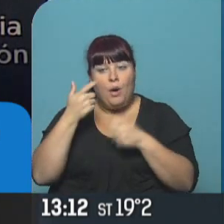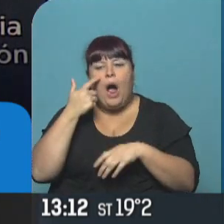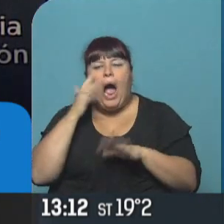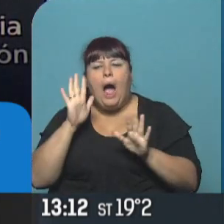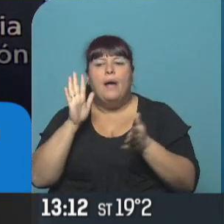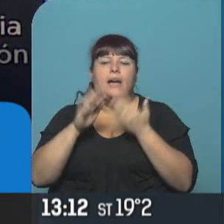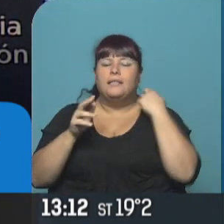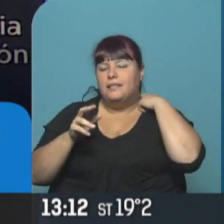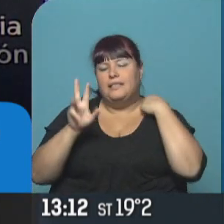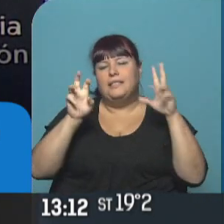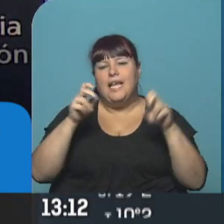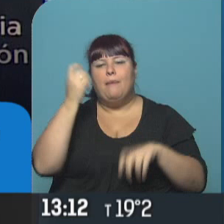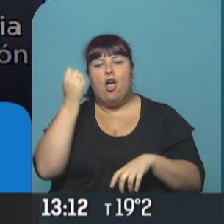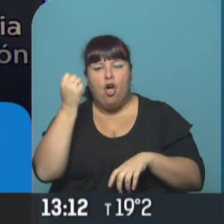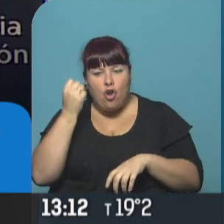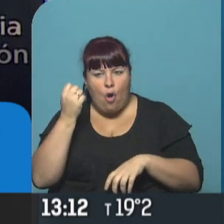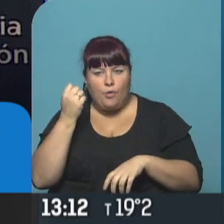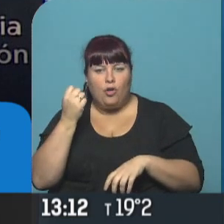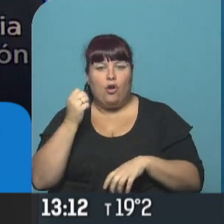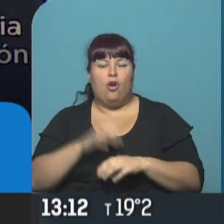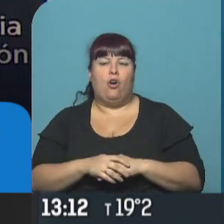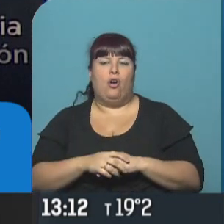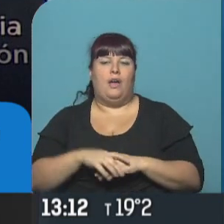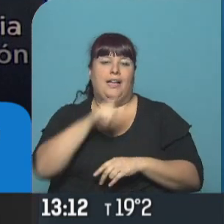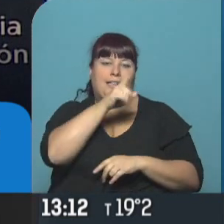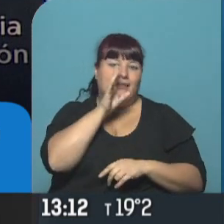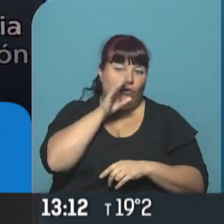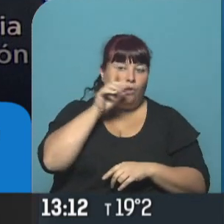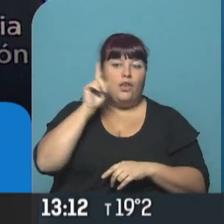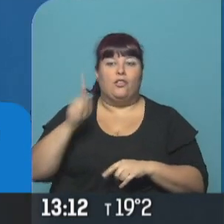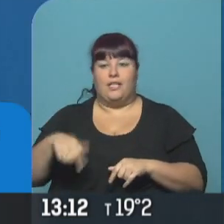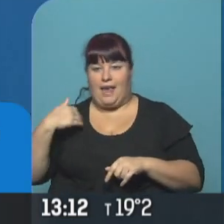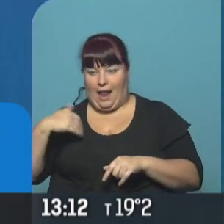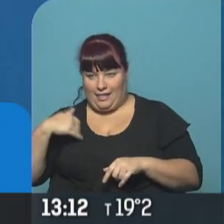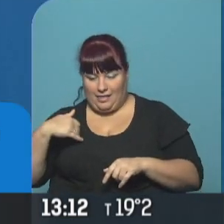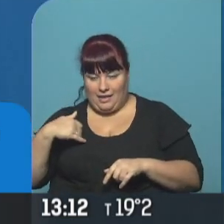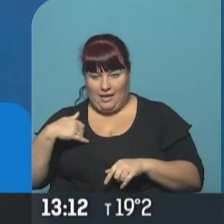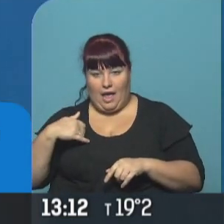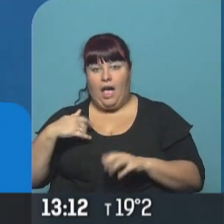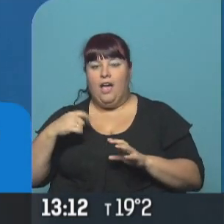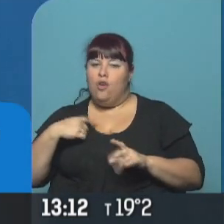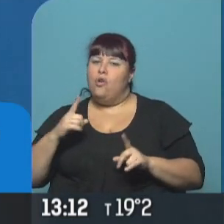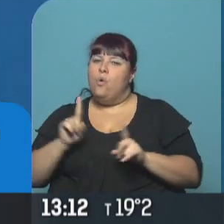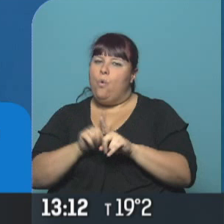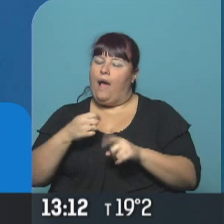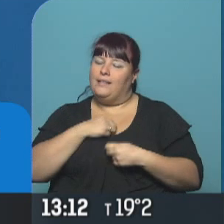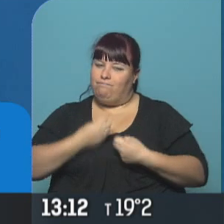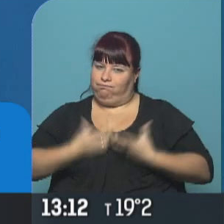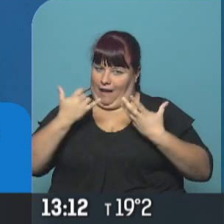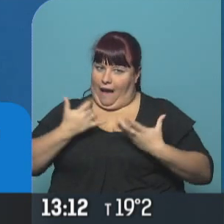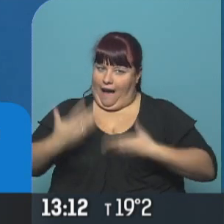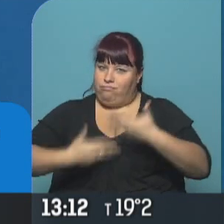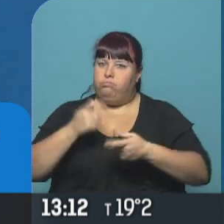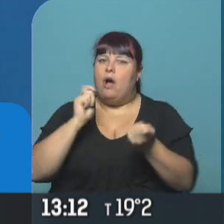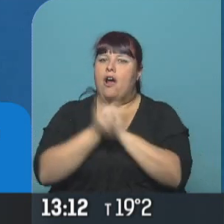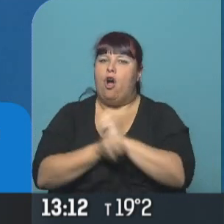temas de las relaciones económicas en Estados Unidos y Argentina. Nos sentimos muy alentados por las